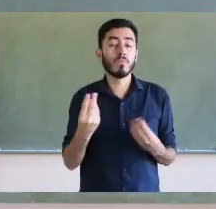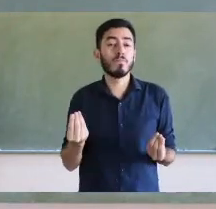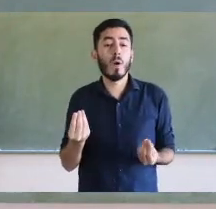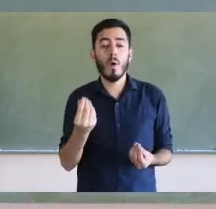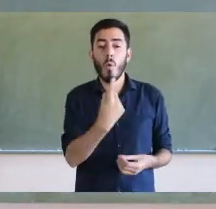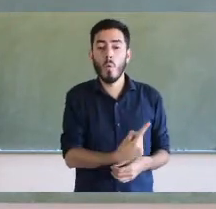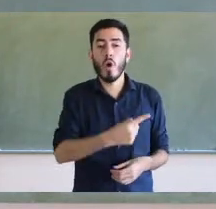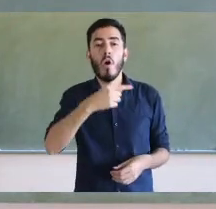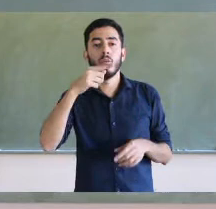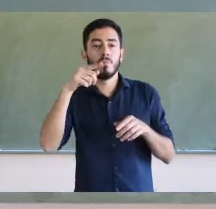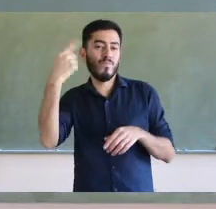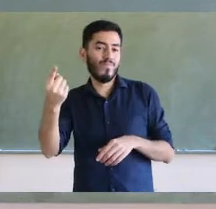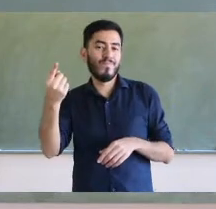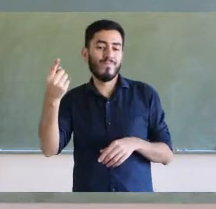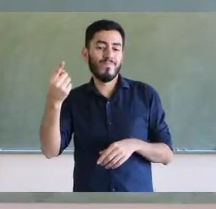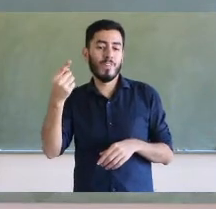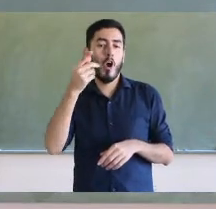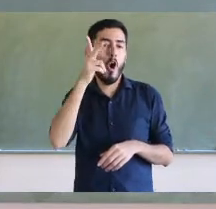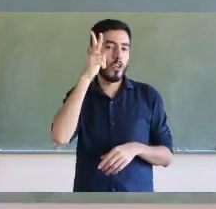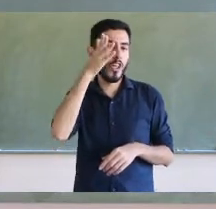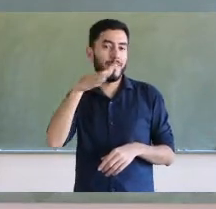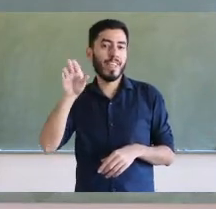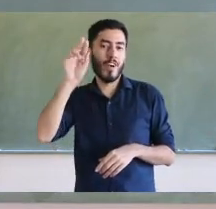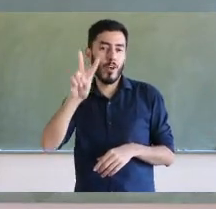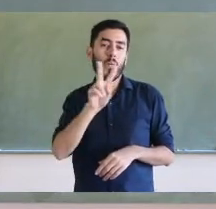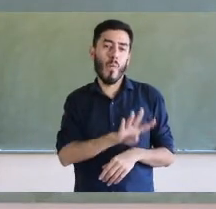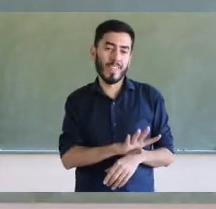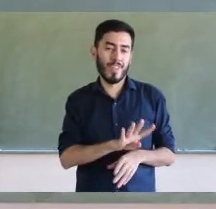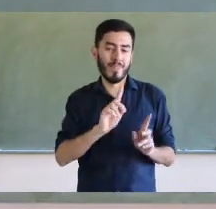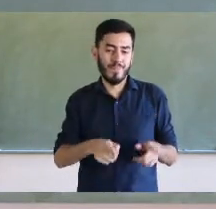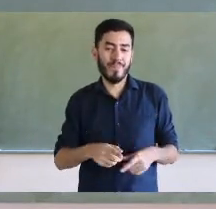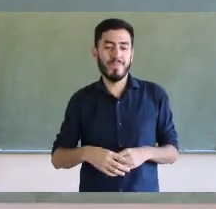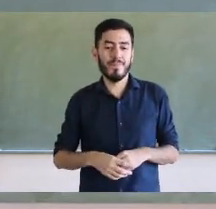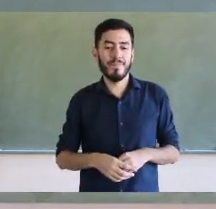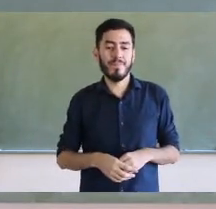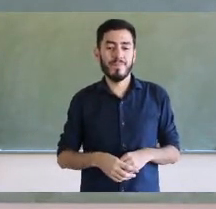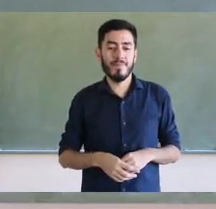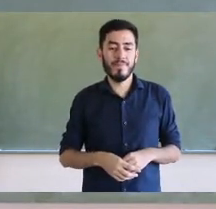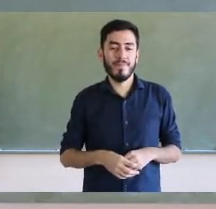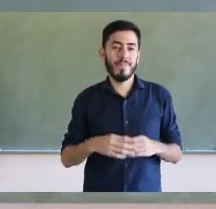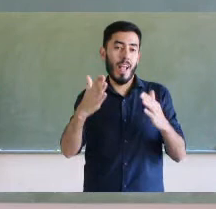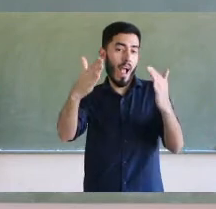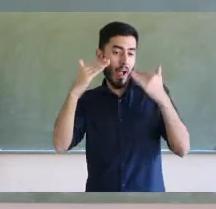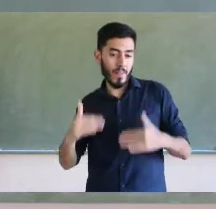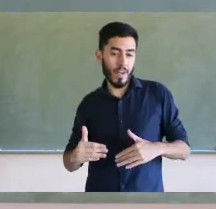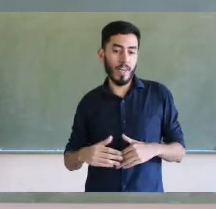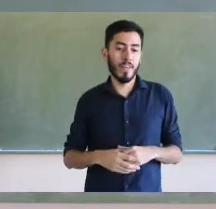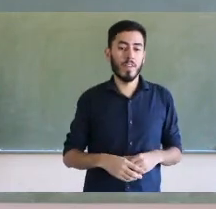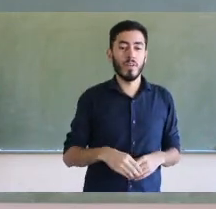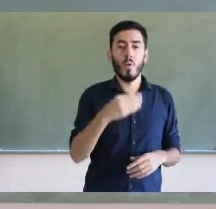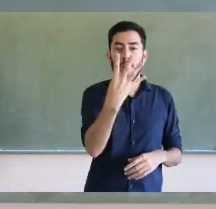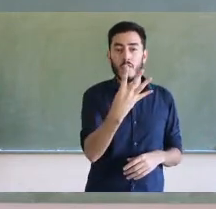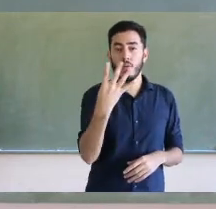1 y 8 dividido 2, 4 también. Vamos a despejar cuáles son las fracciones que nos